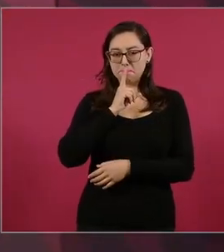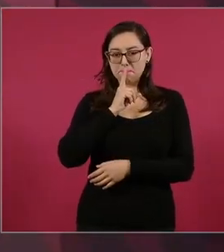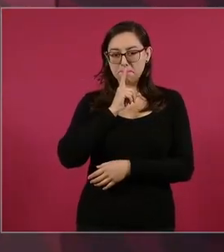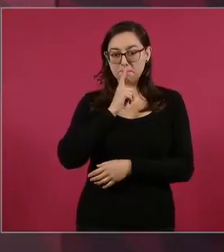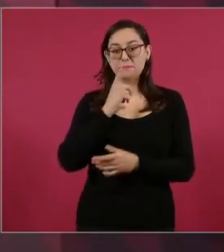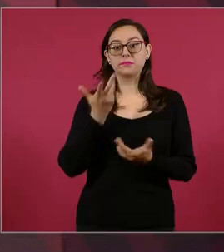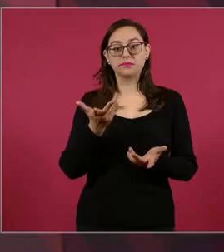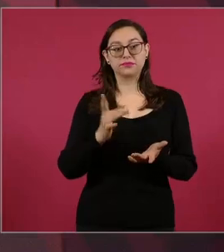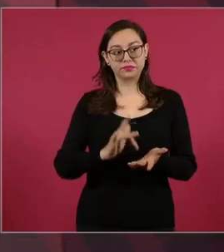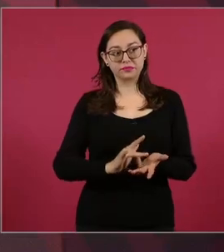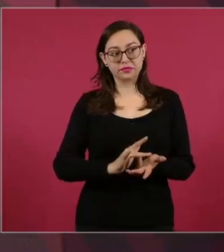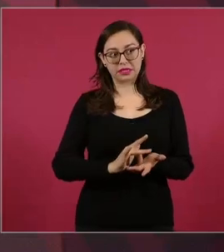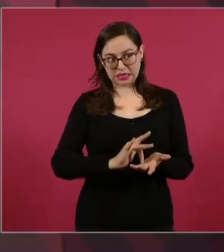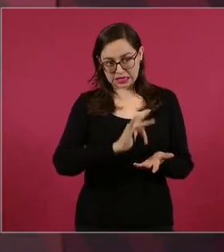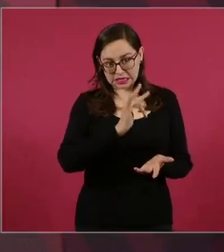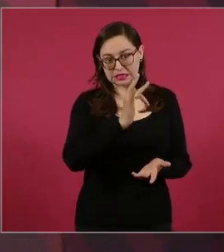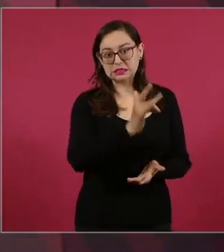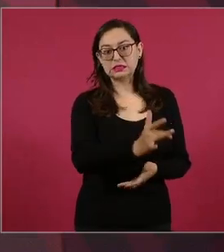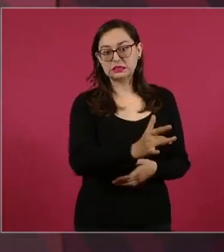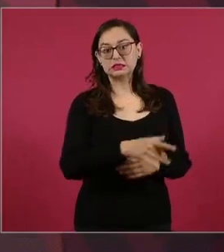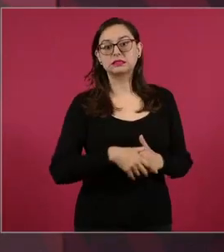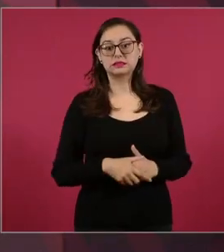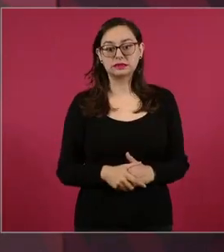han actuado de manera responsable,